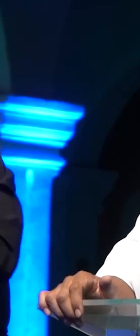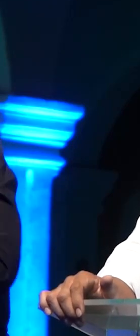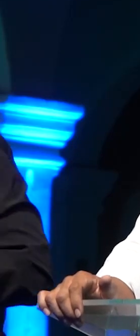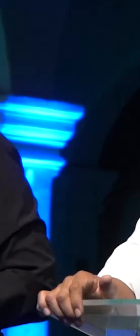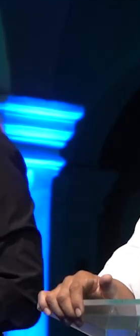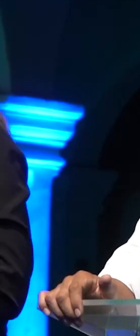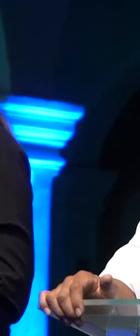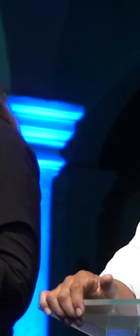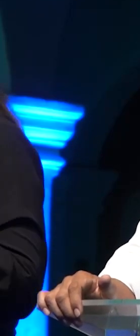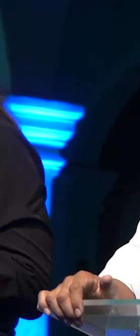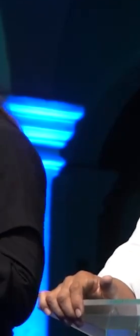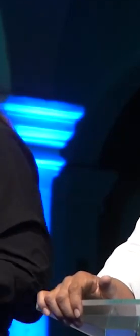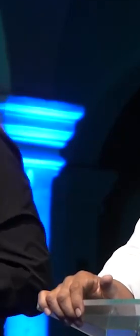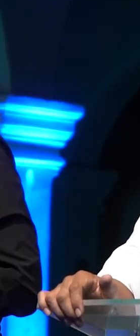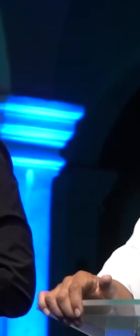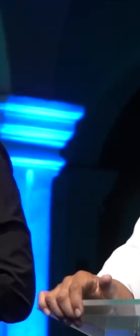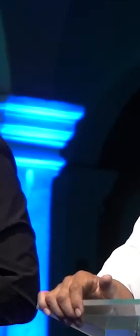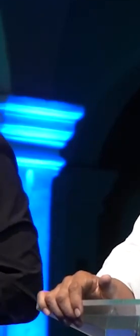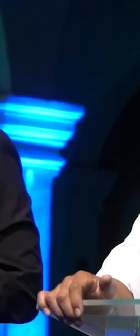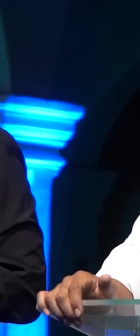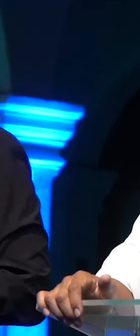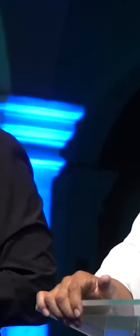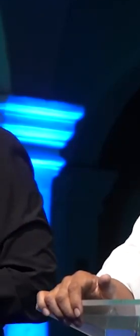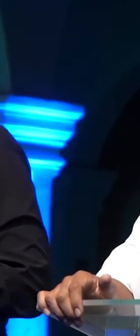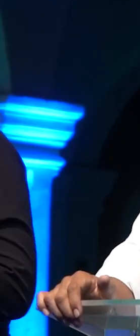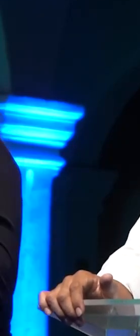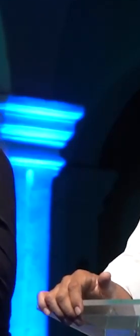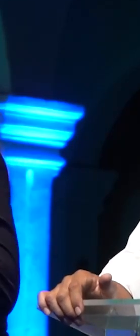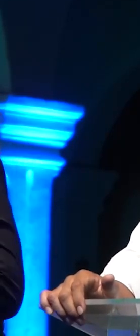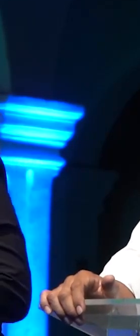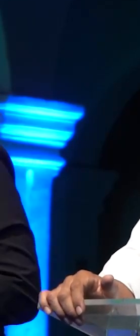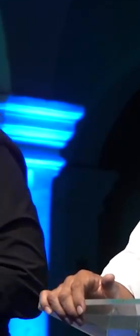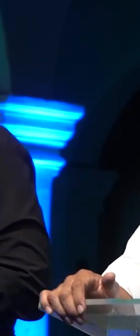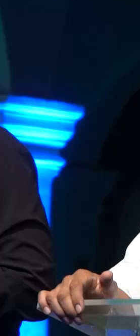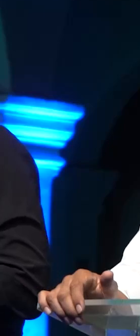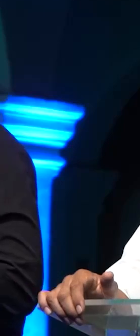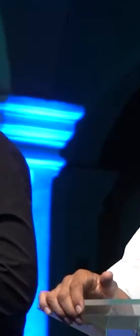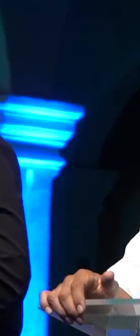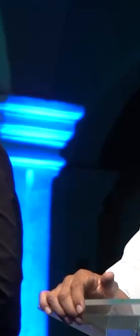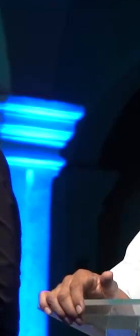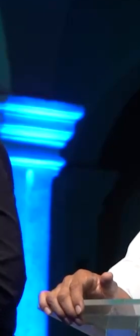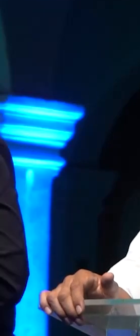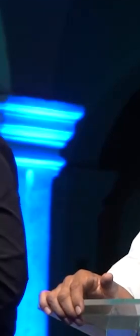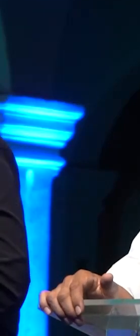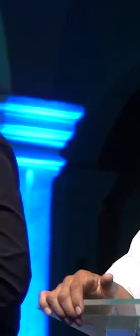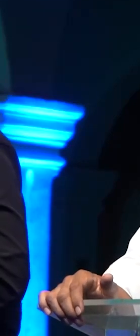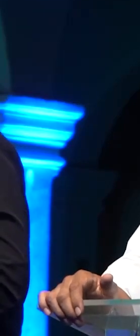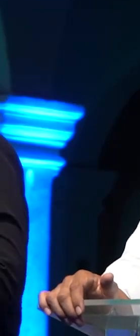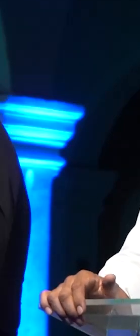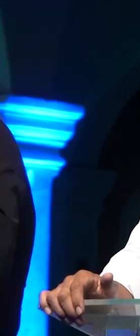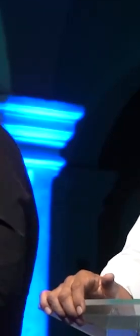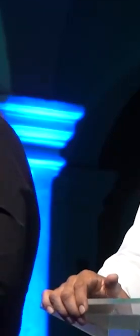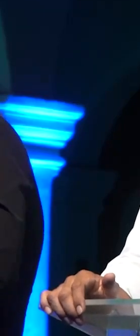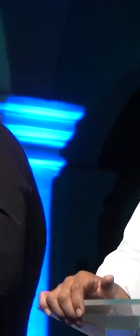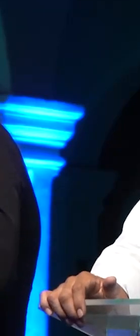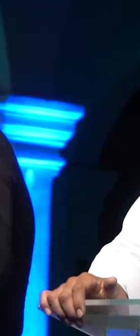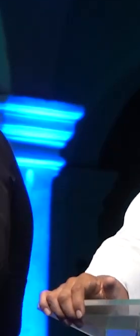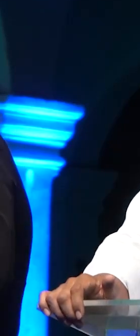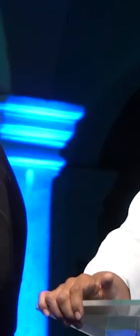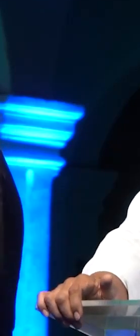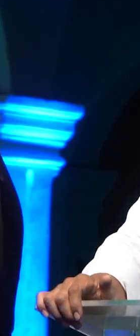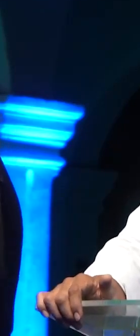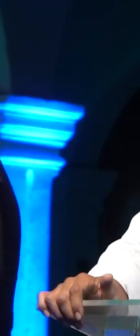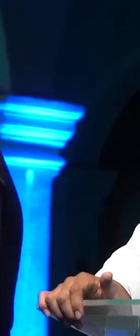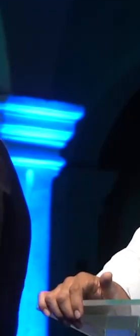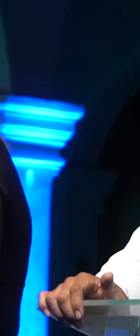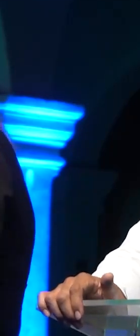fui rector de la Universidad del Magdalena hace muchos años y yo soy Pablo Vera y fui el que le di la medalla al otro señor que está ahí al lado mío, que me lo recuerda todos